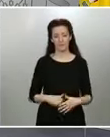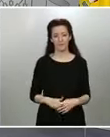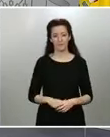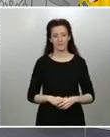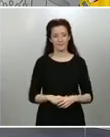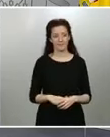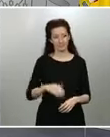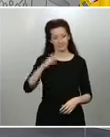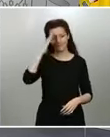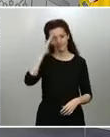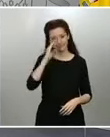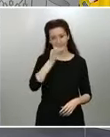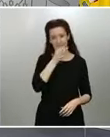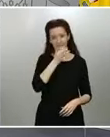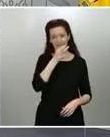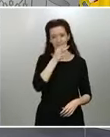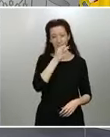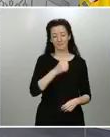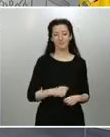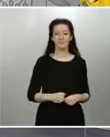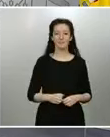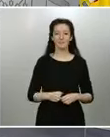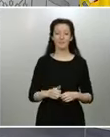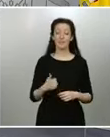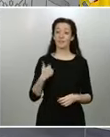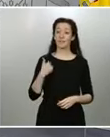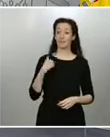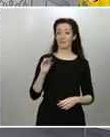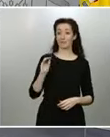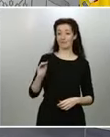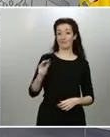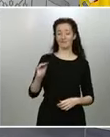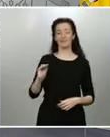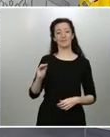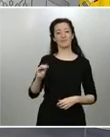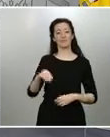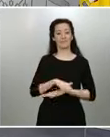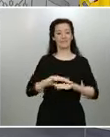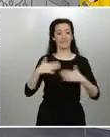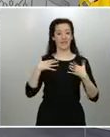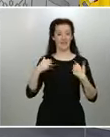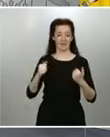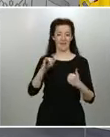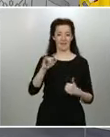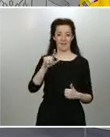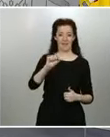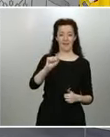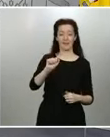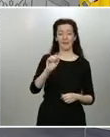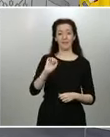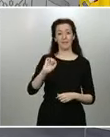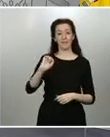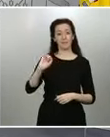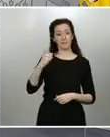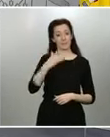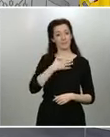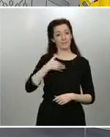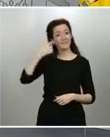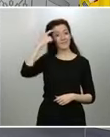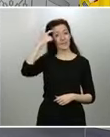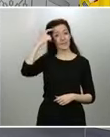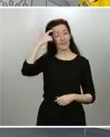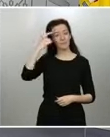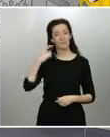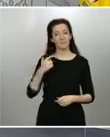yo tenía algunas preguntas para el ministro salvador y ya en primer lugar quería saber hoy nos han